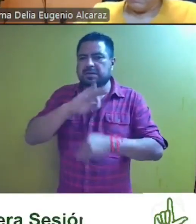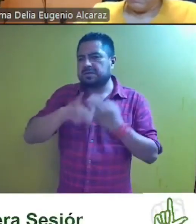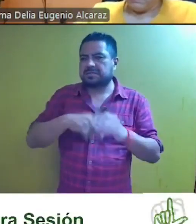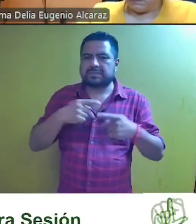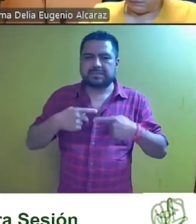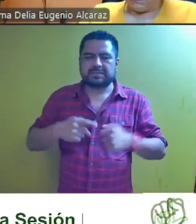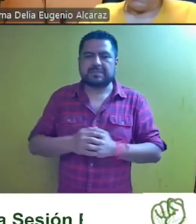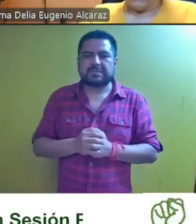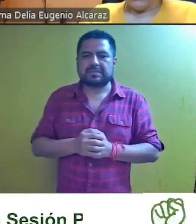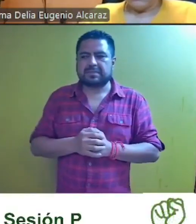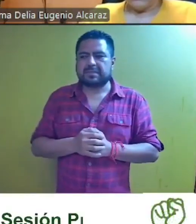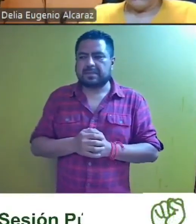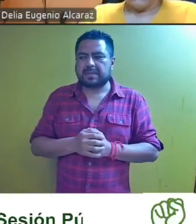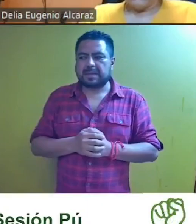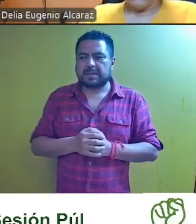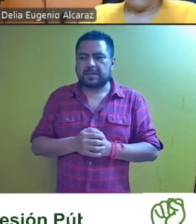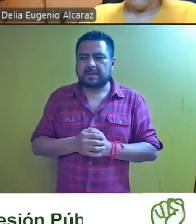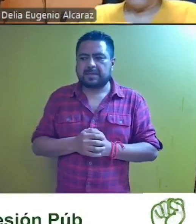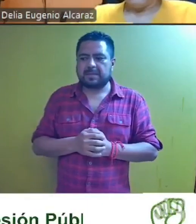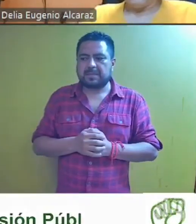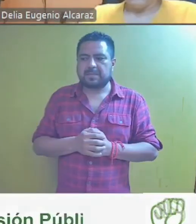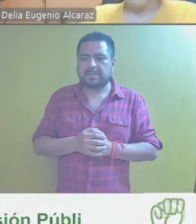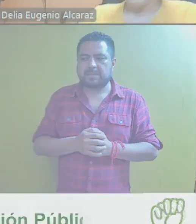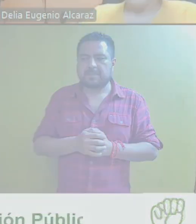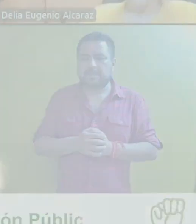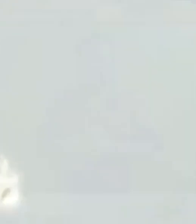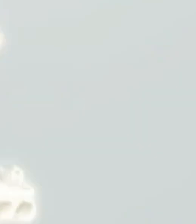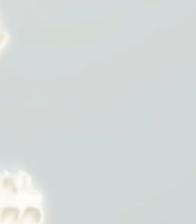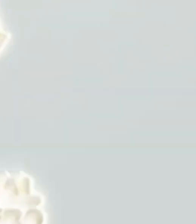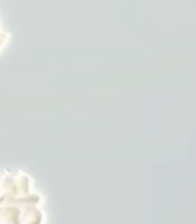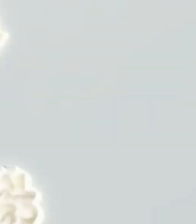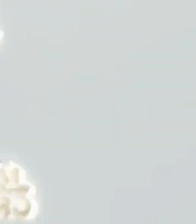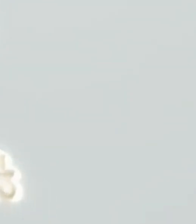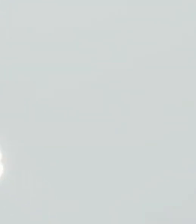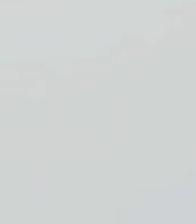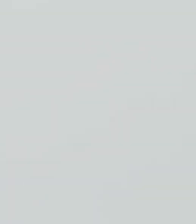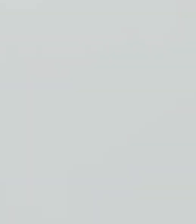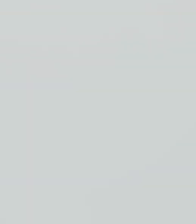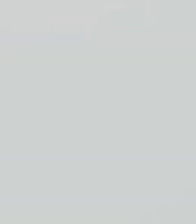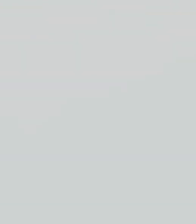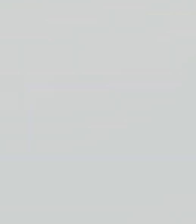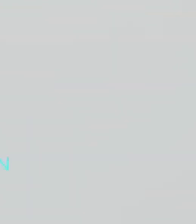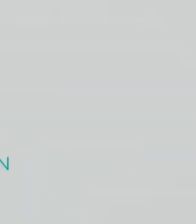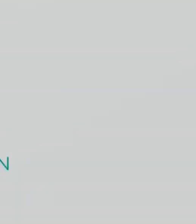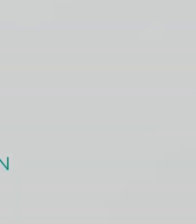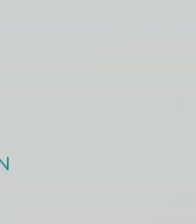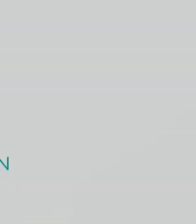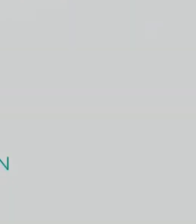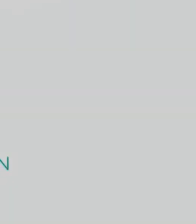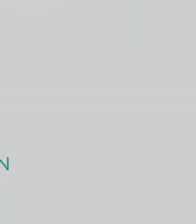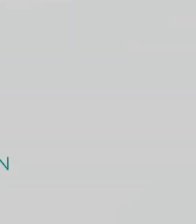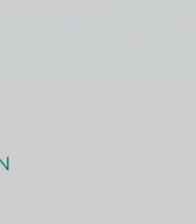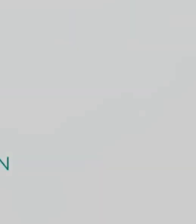tardes buenas tardes las doce las doce doce por ver el video